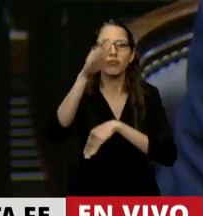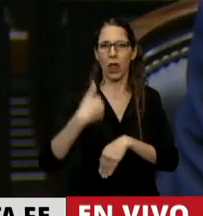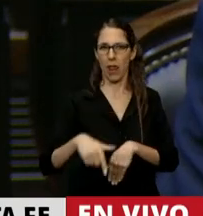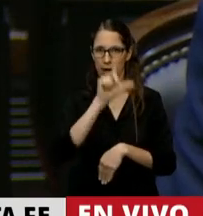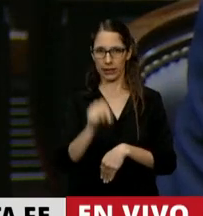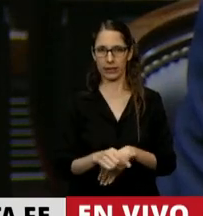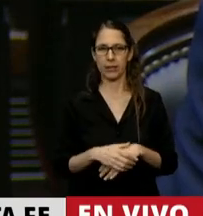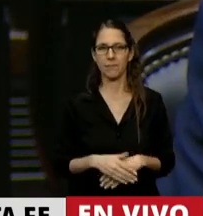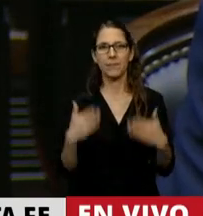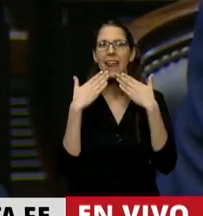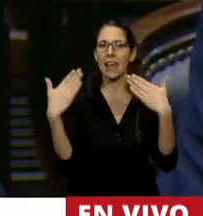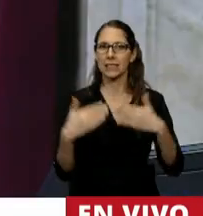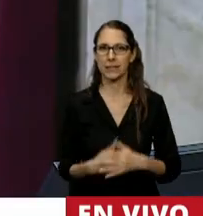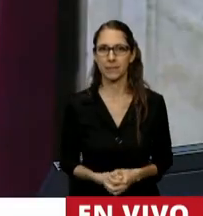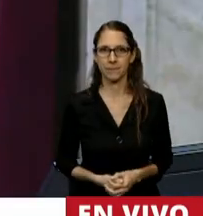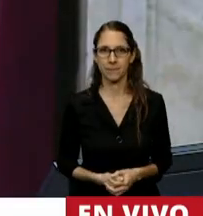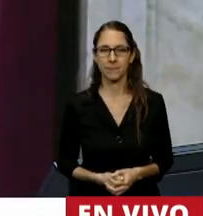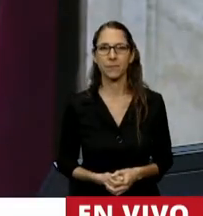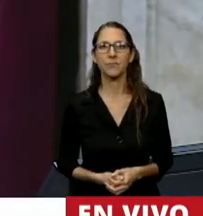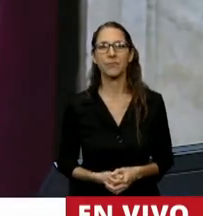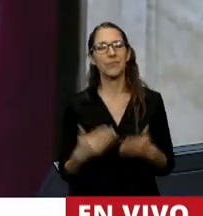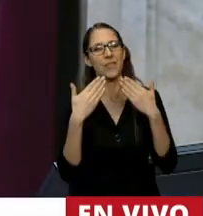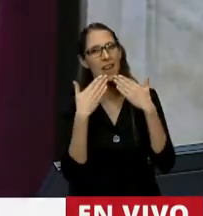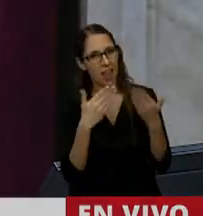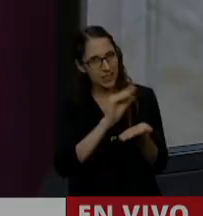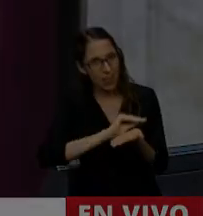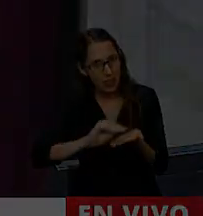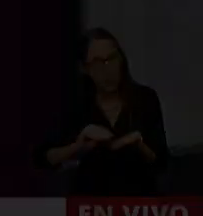Argentina. Muchas gracias, presidente. Gracias, diputado Contigiani.